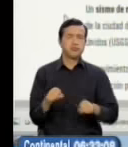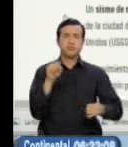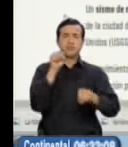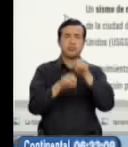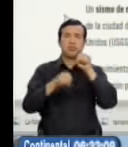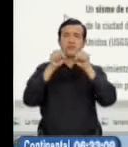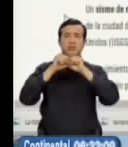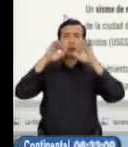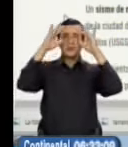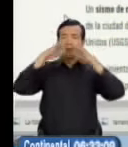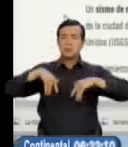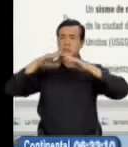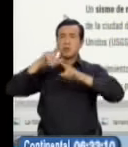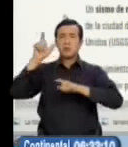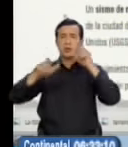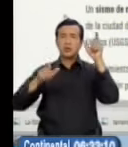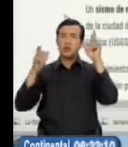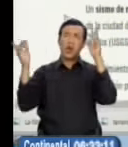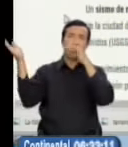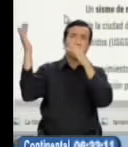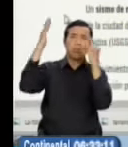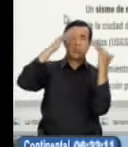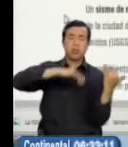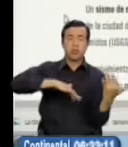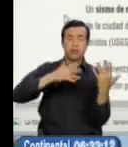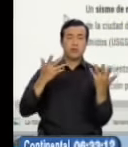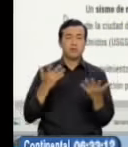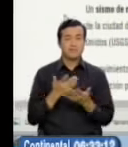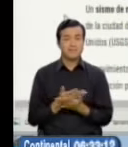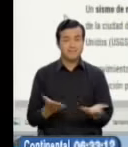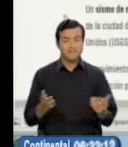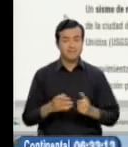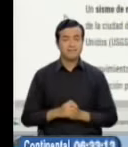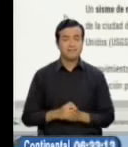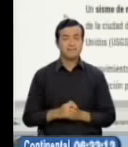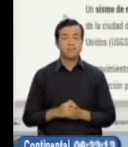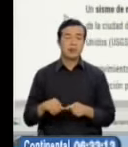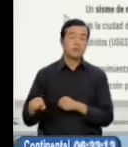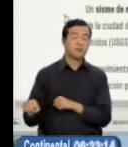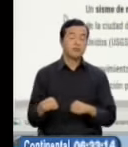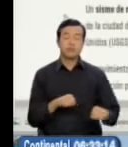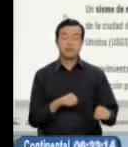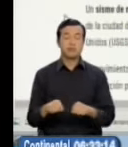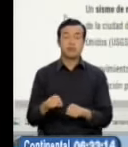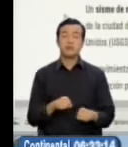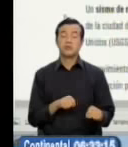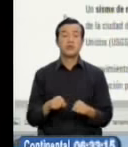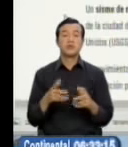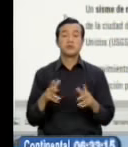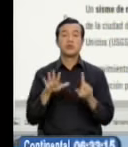derrumbes, personas atrapadas bajo los escombros, son las consecuencias de este sismo de magnitud